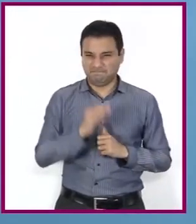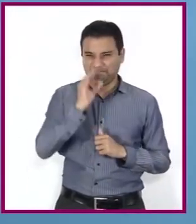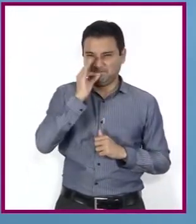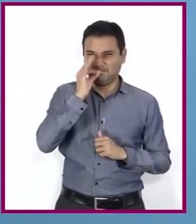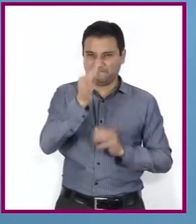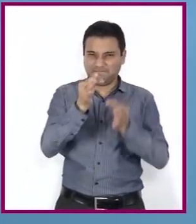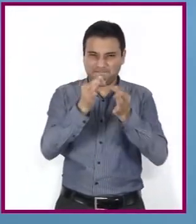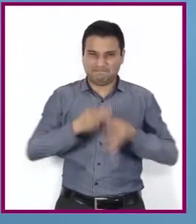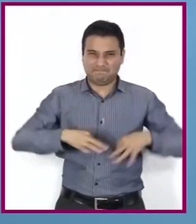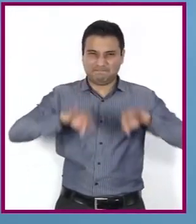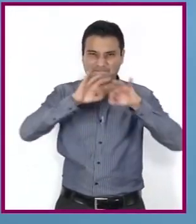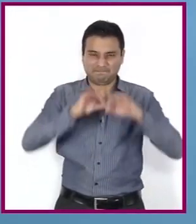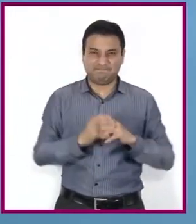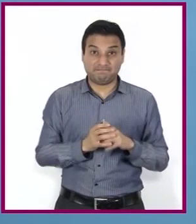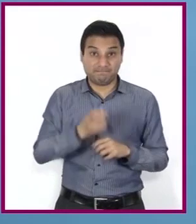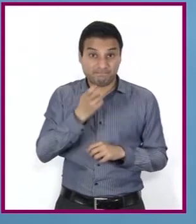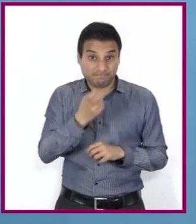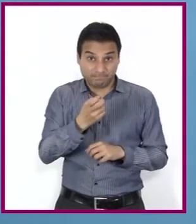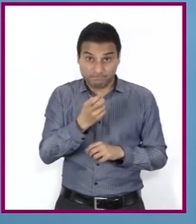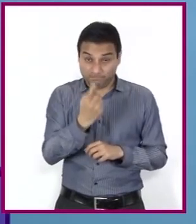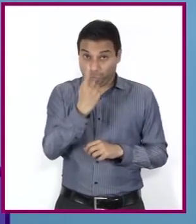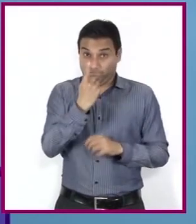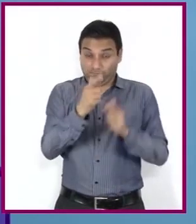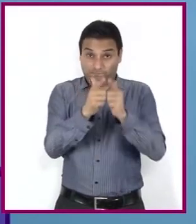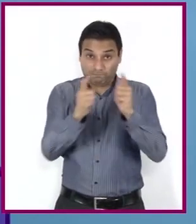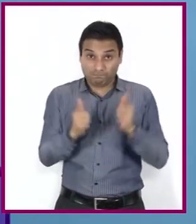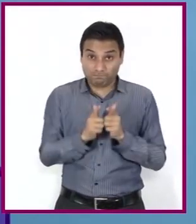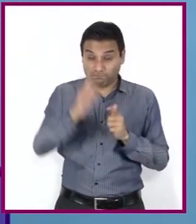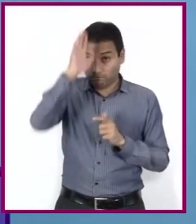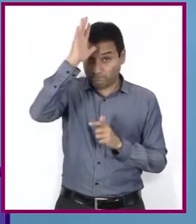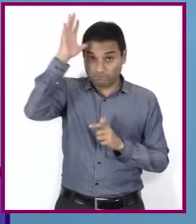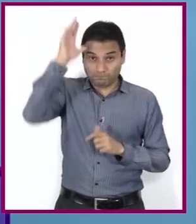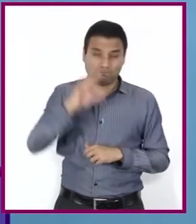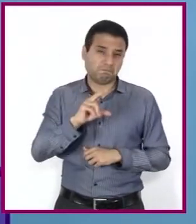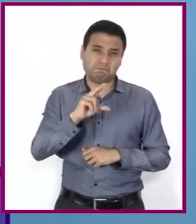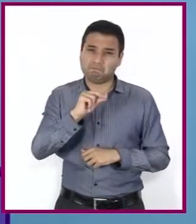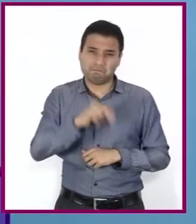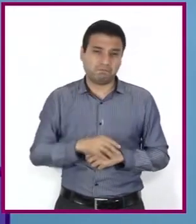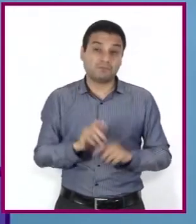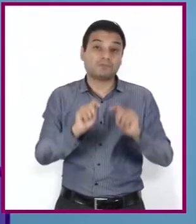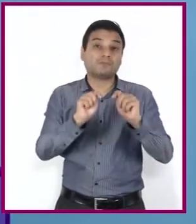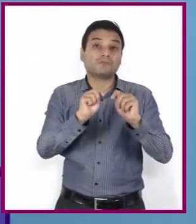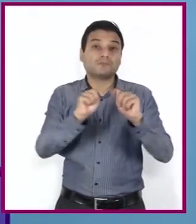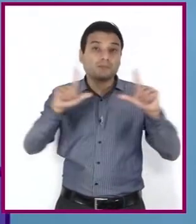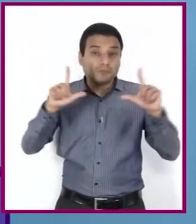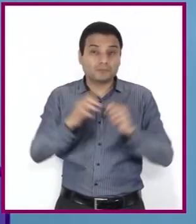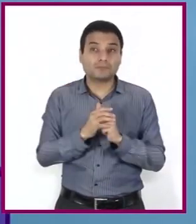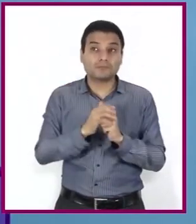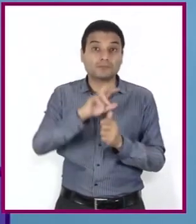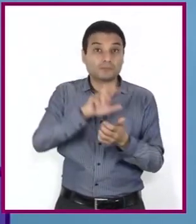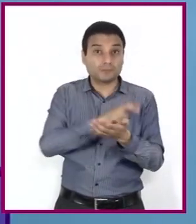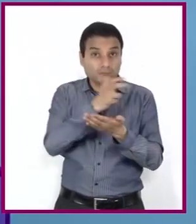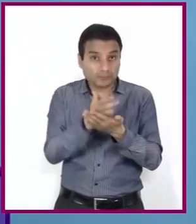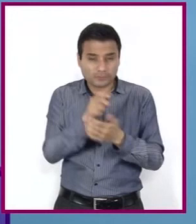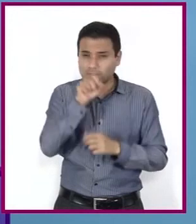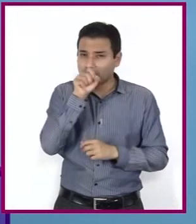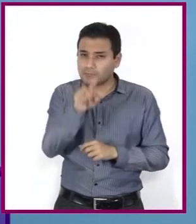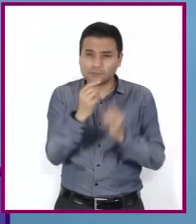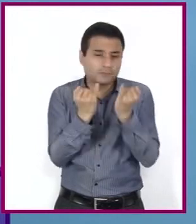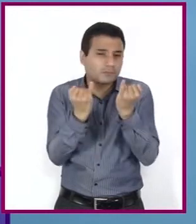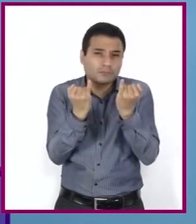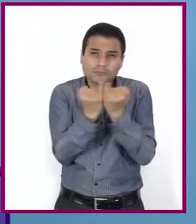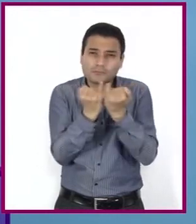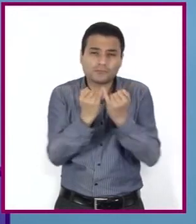que esta actitud no fue única de los mexicas. Las caltecas, purépechas y otros pueblos también recurrían a los sacrificios